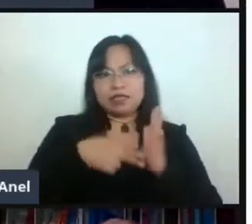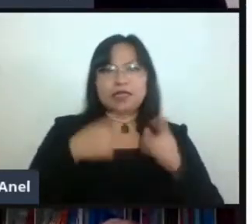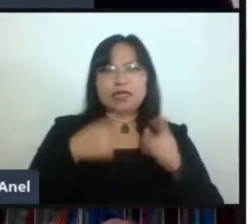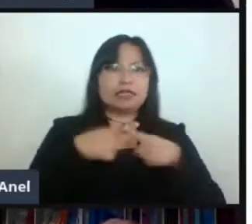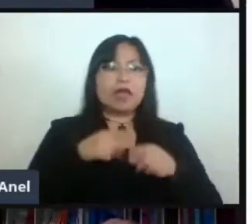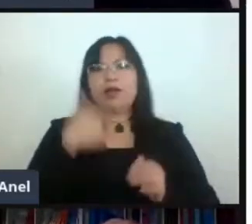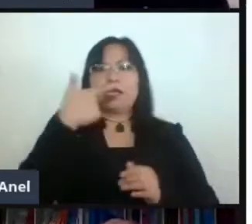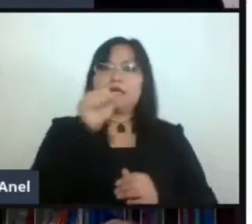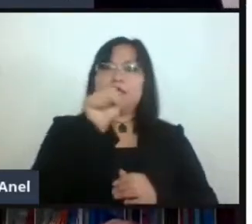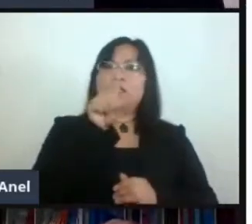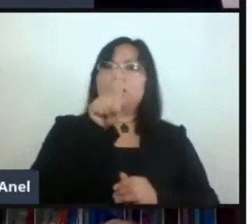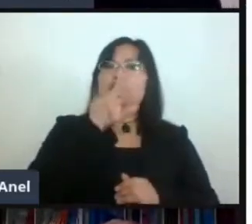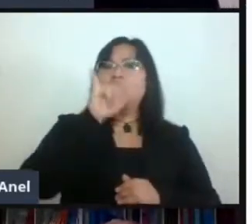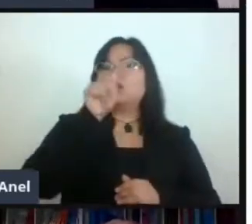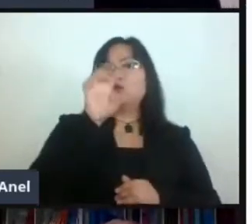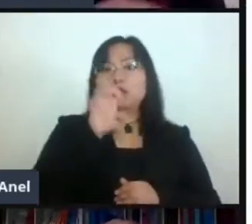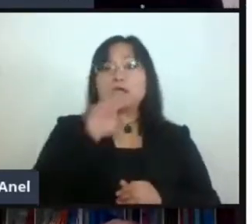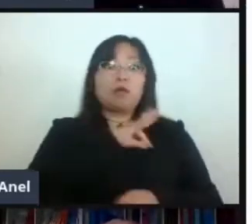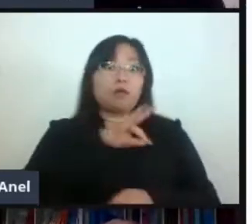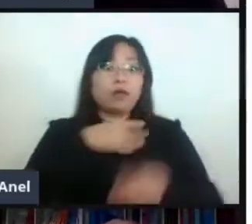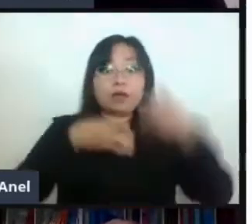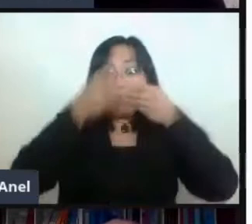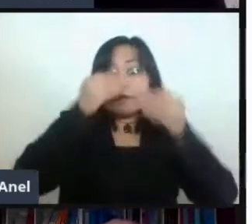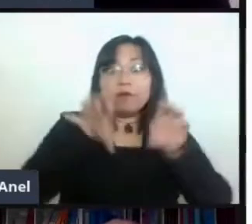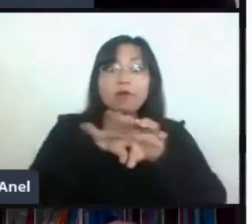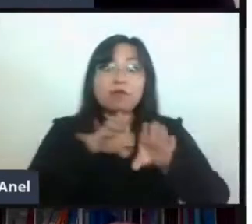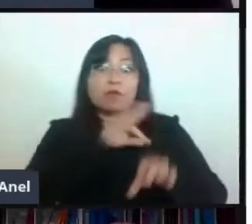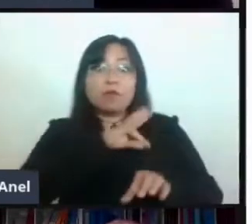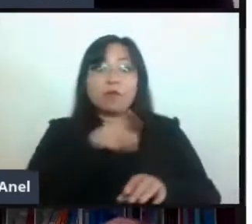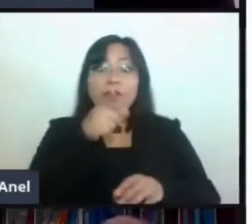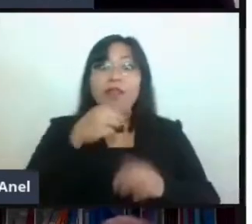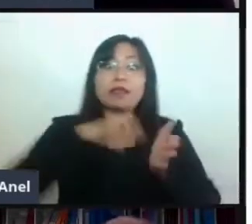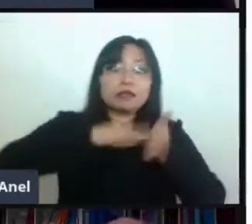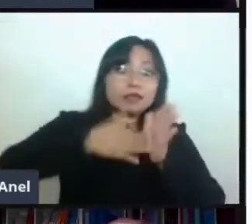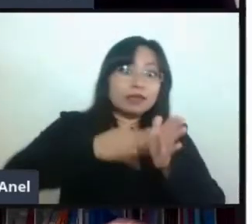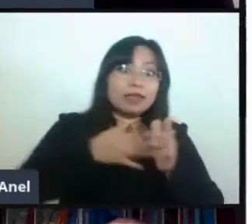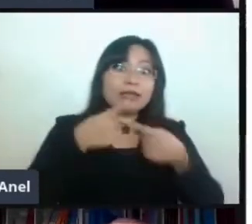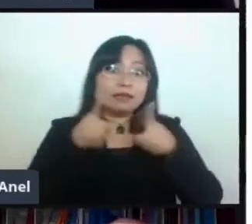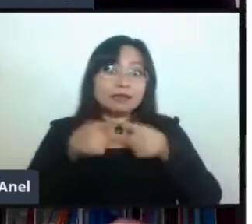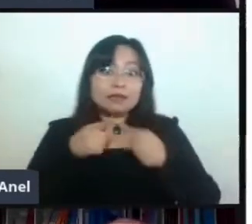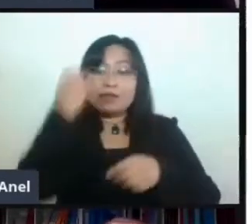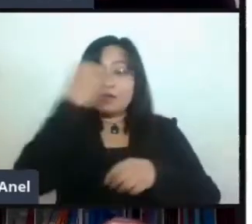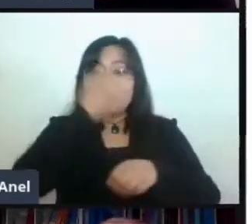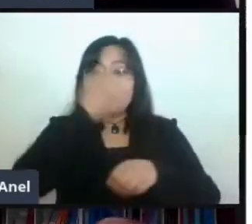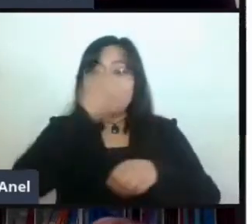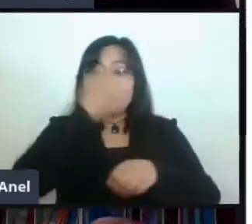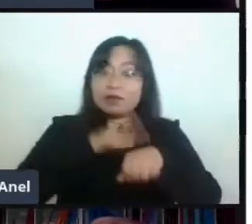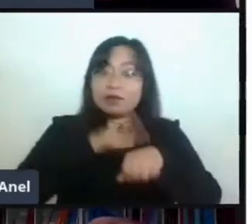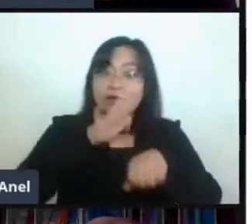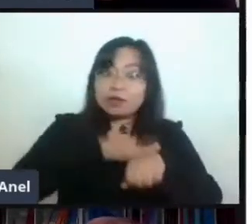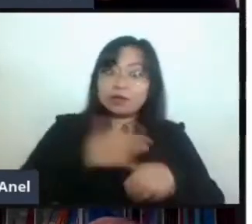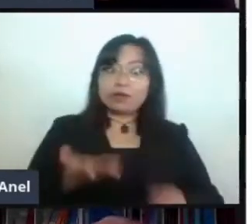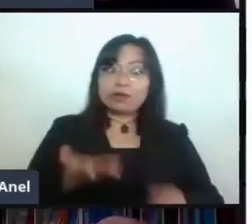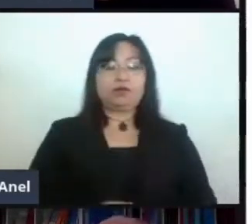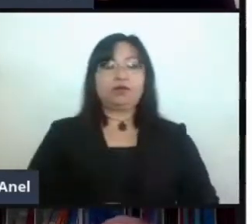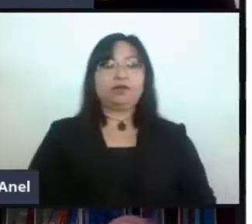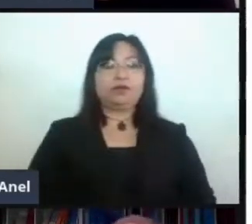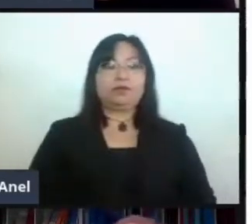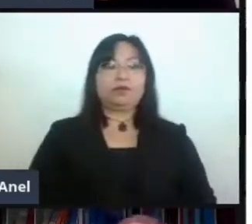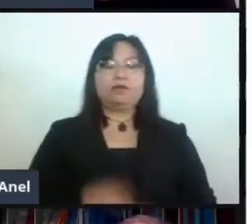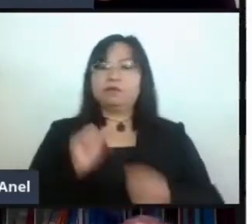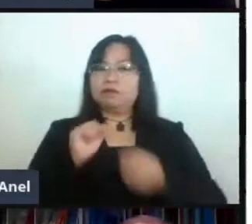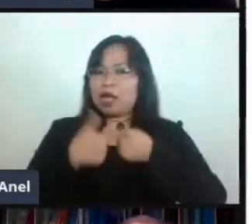podamos aprender cómo podemos hacer estas estrategias de evaluación, Ale. Sí, Carlos, algo muy, muy